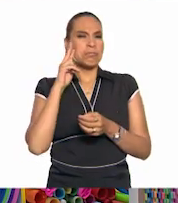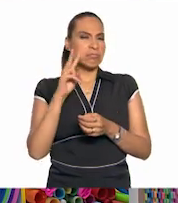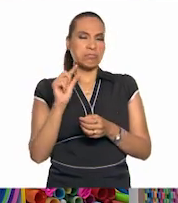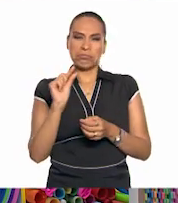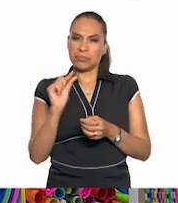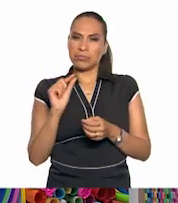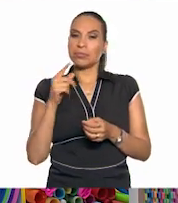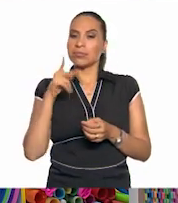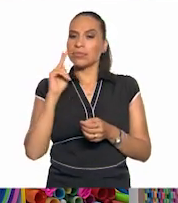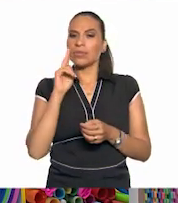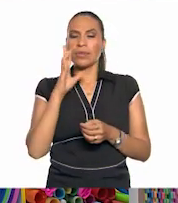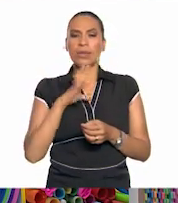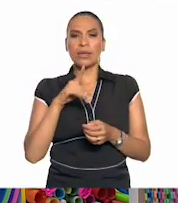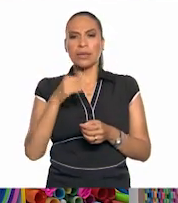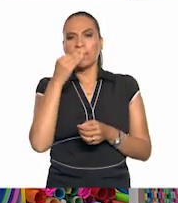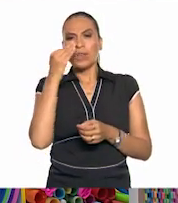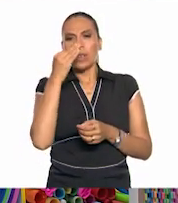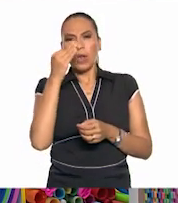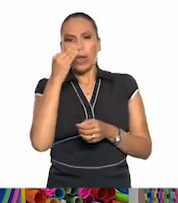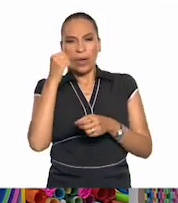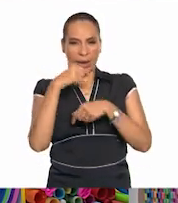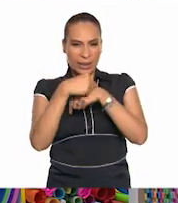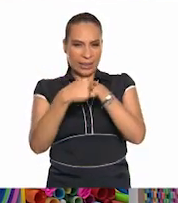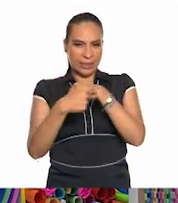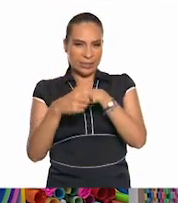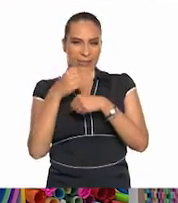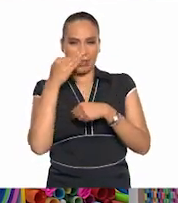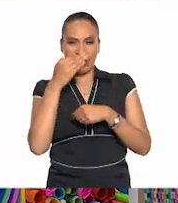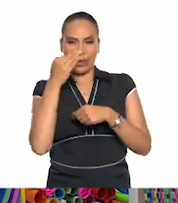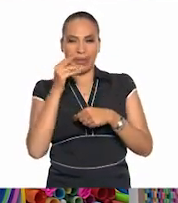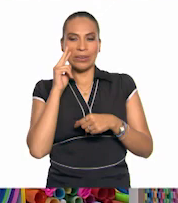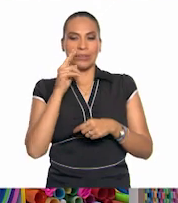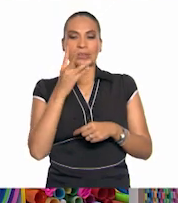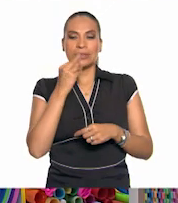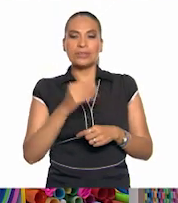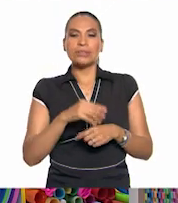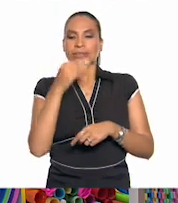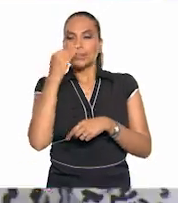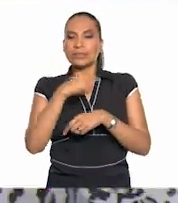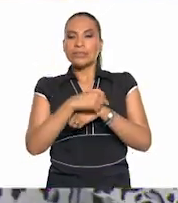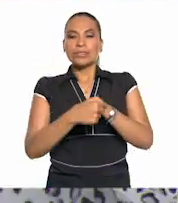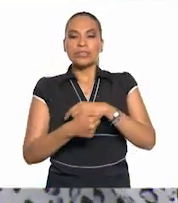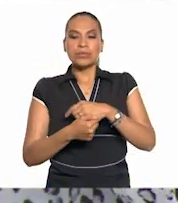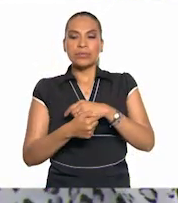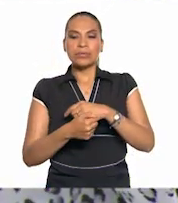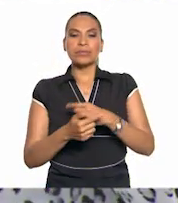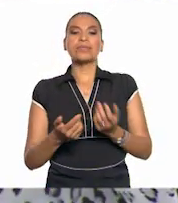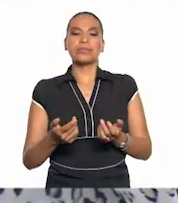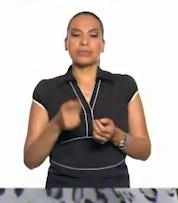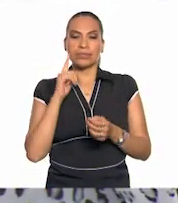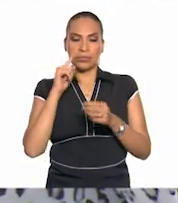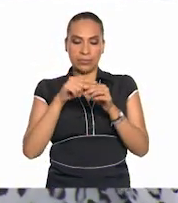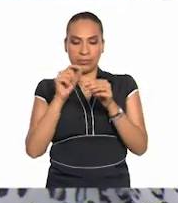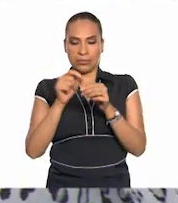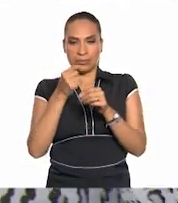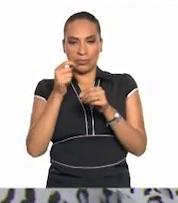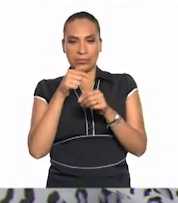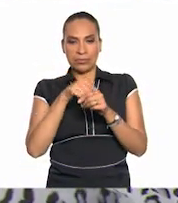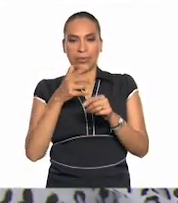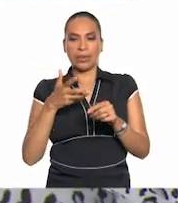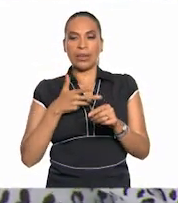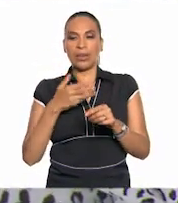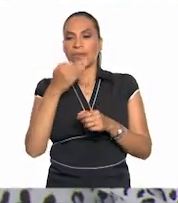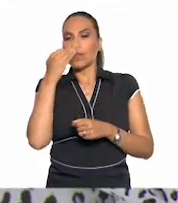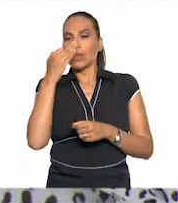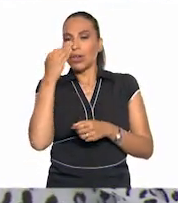ve, pero son unas florecitas. ¡Oh, qué bonito! Son unas florecitas, las cuentitas van formando